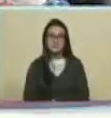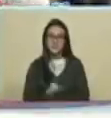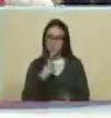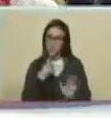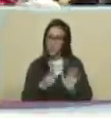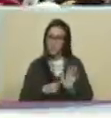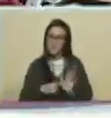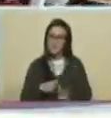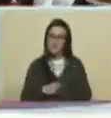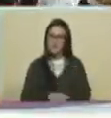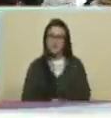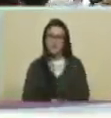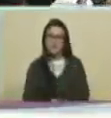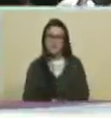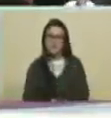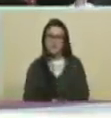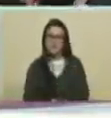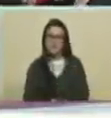¡Cúmplase!